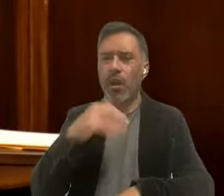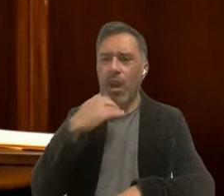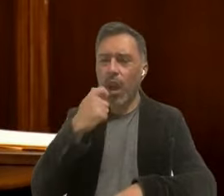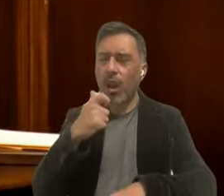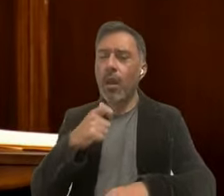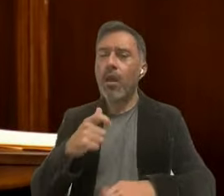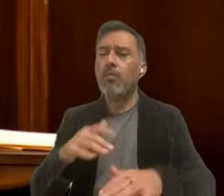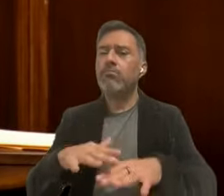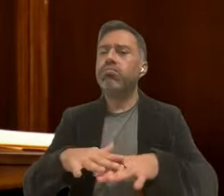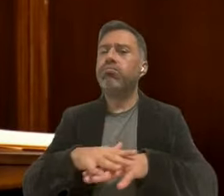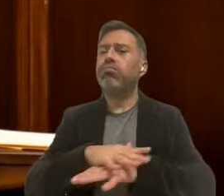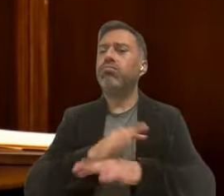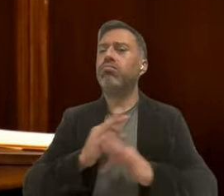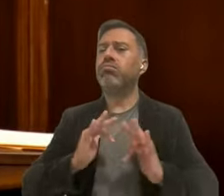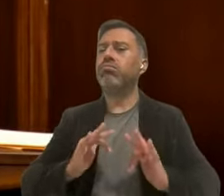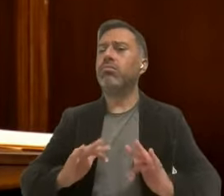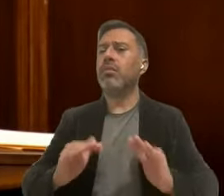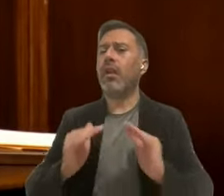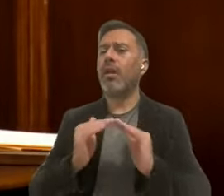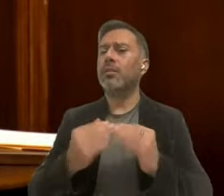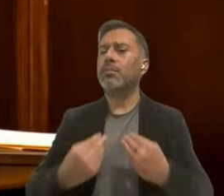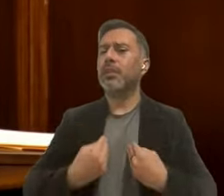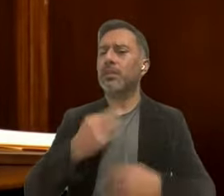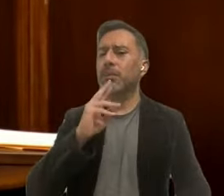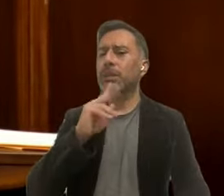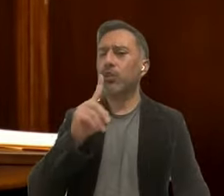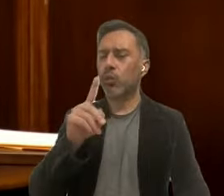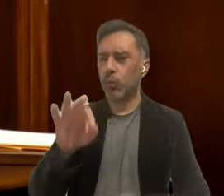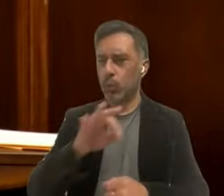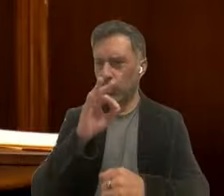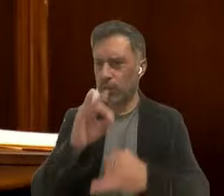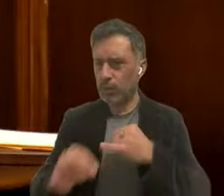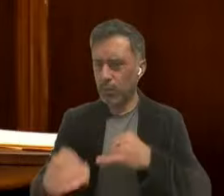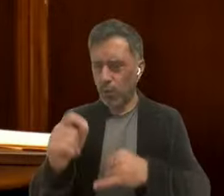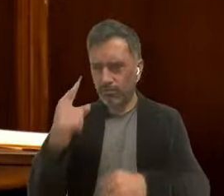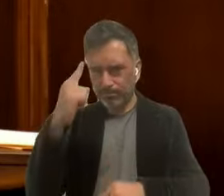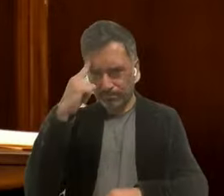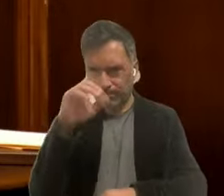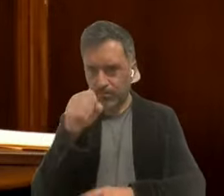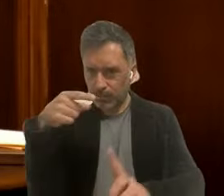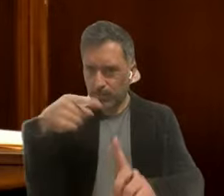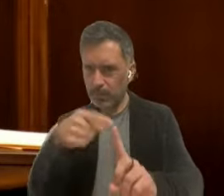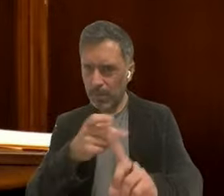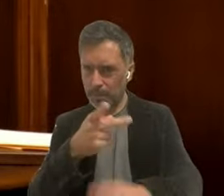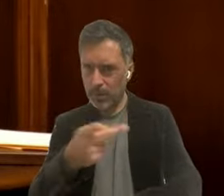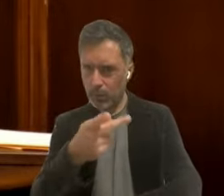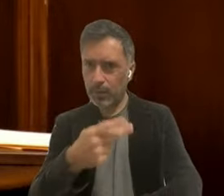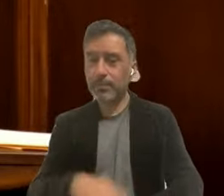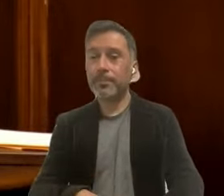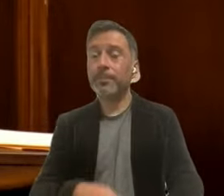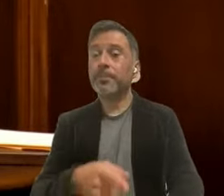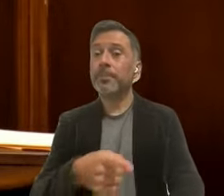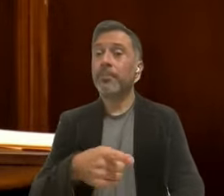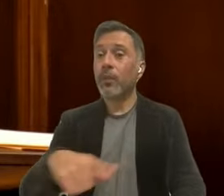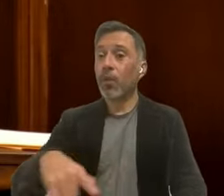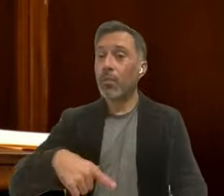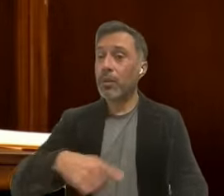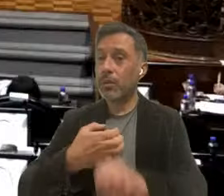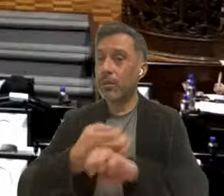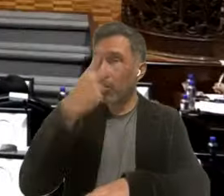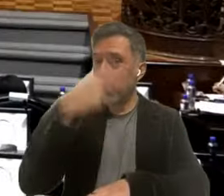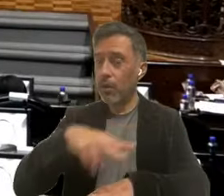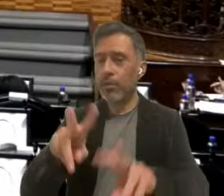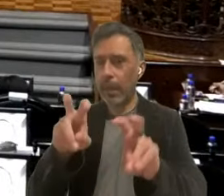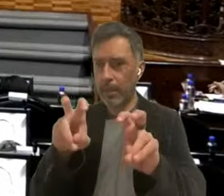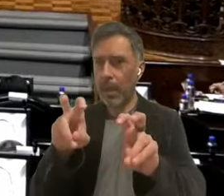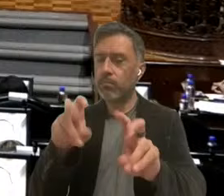me permito hacer la siguiente pregunta. En la estrategia de seguridad presentada por el gobierno del Estado, uno de